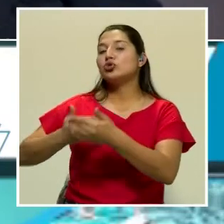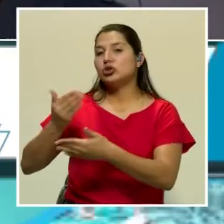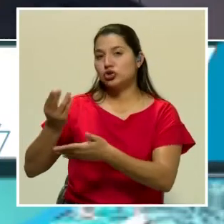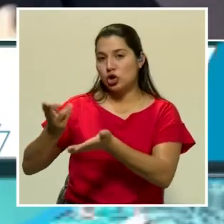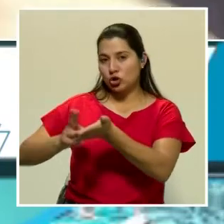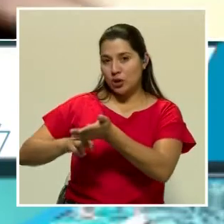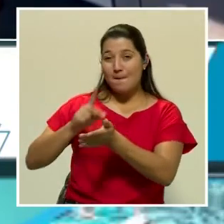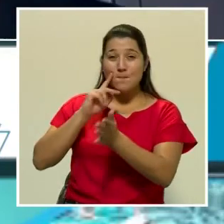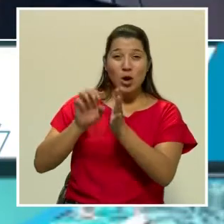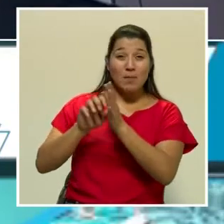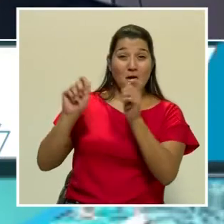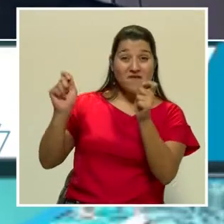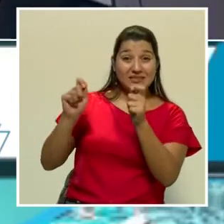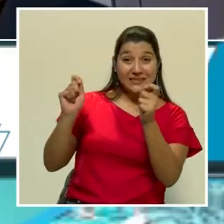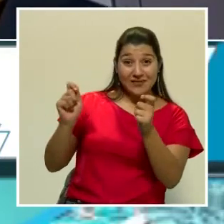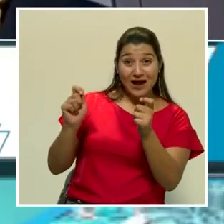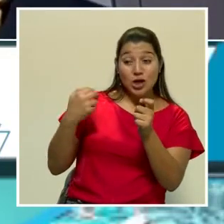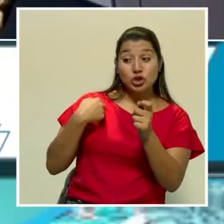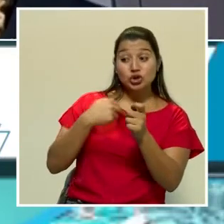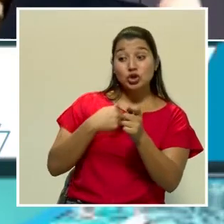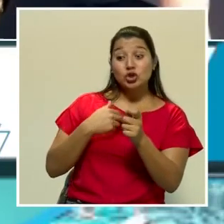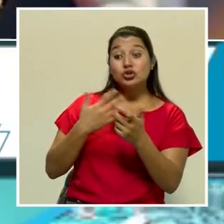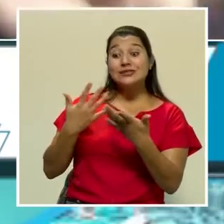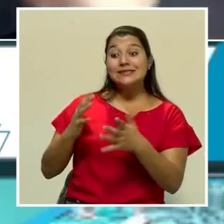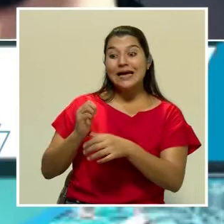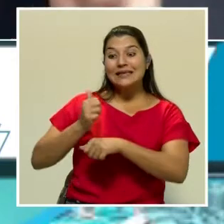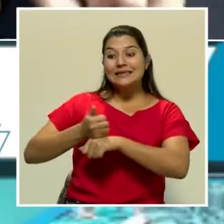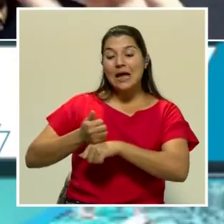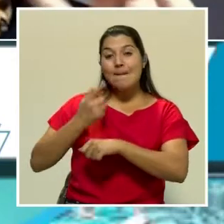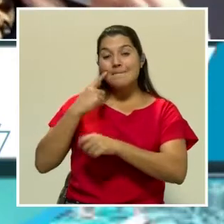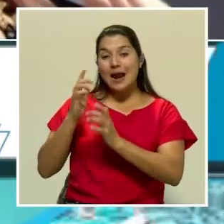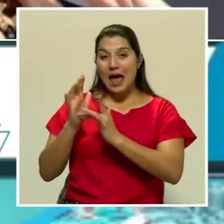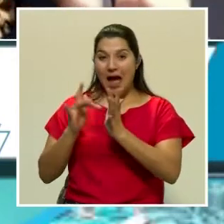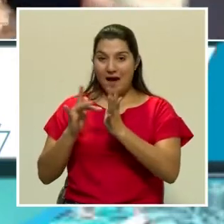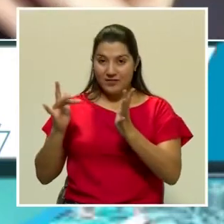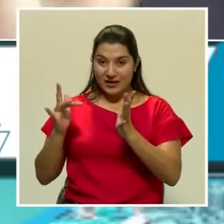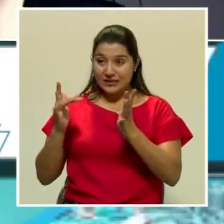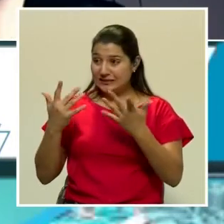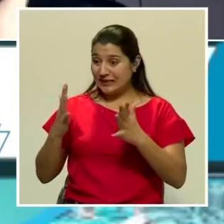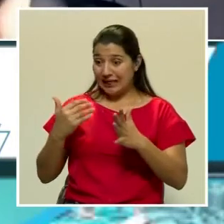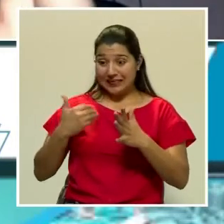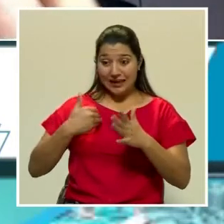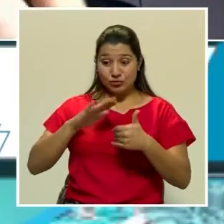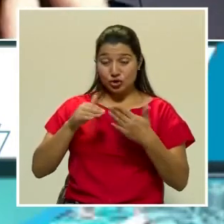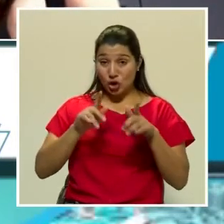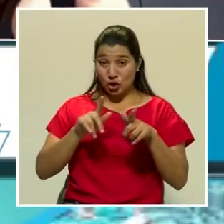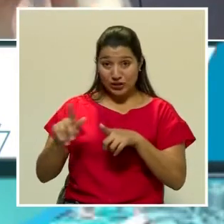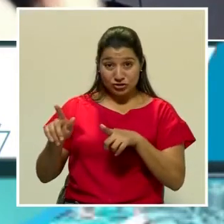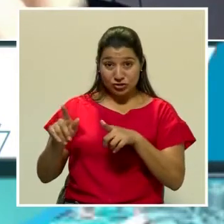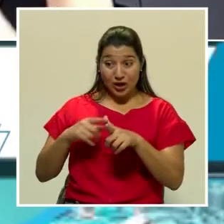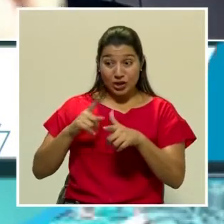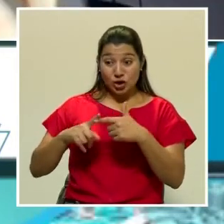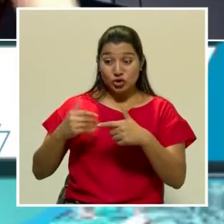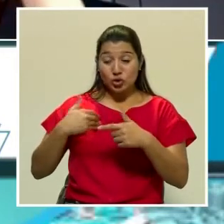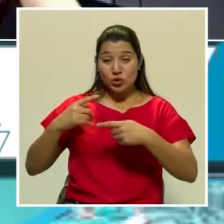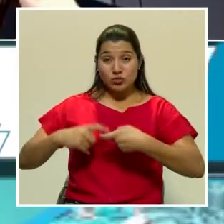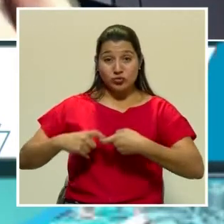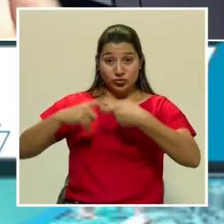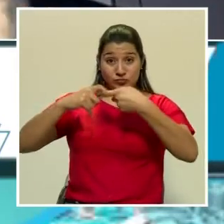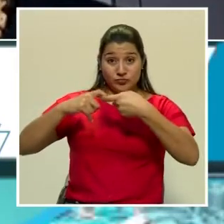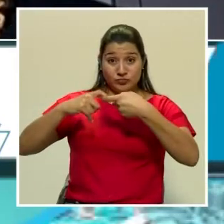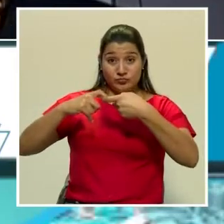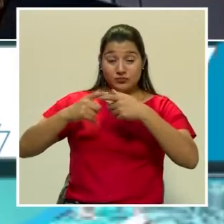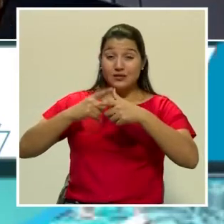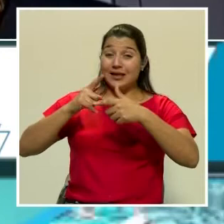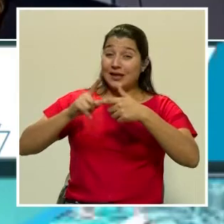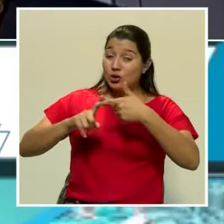abril, pues ya estaba todo montado. Entonces, digamos que desmontar lo montado o ajustarlo es el proceso en el que debemos